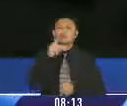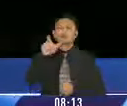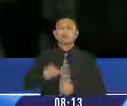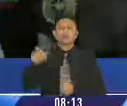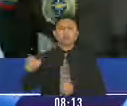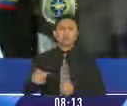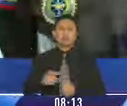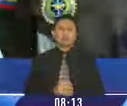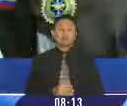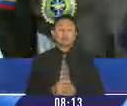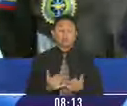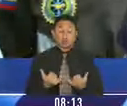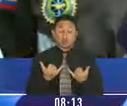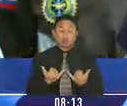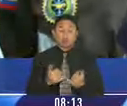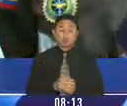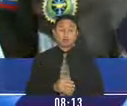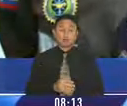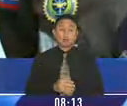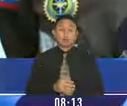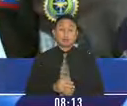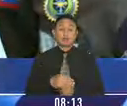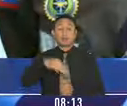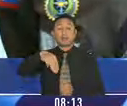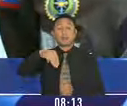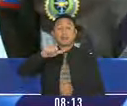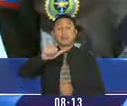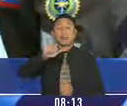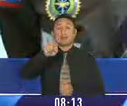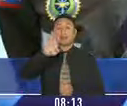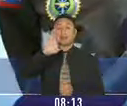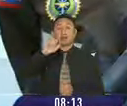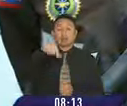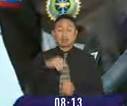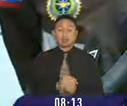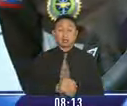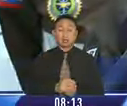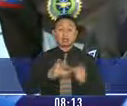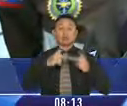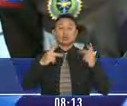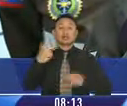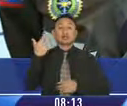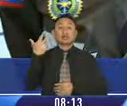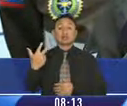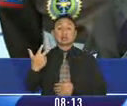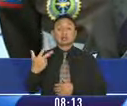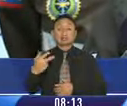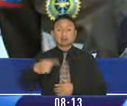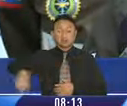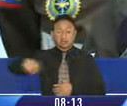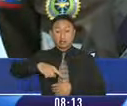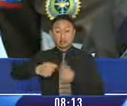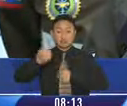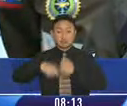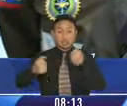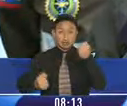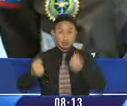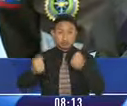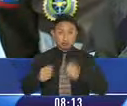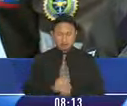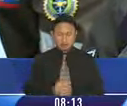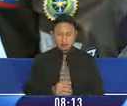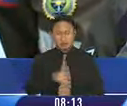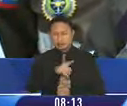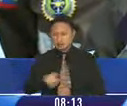involucrados? Pues del día de hoy en el sector de Marta Bucaram, asimismo en el Puente 3, en un patio de vehículos, asimismo como les